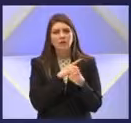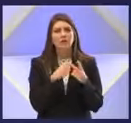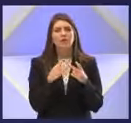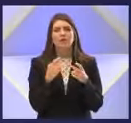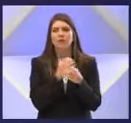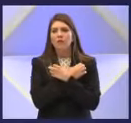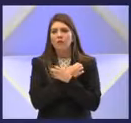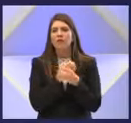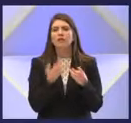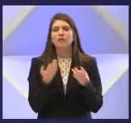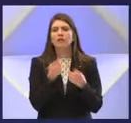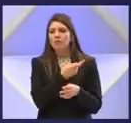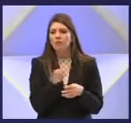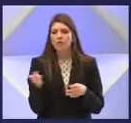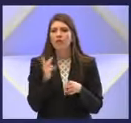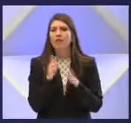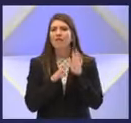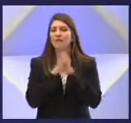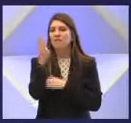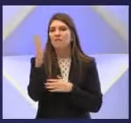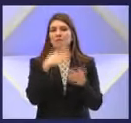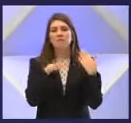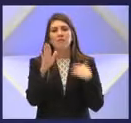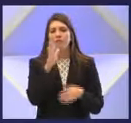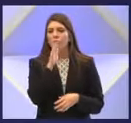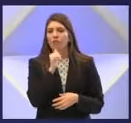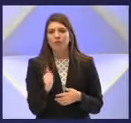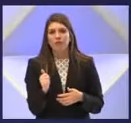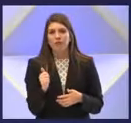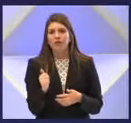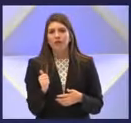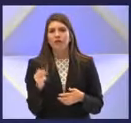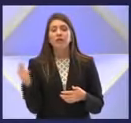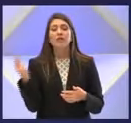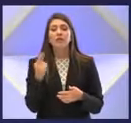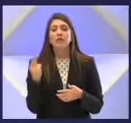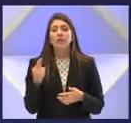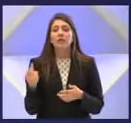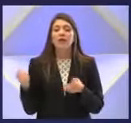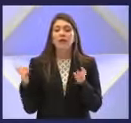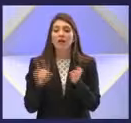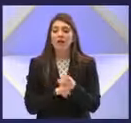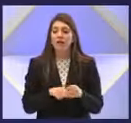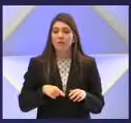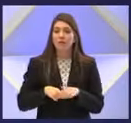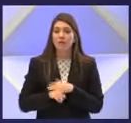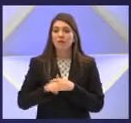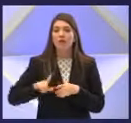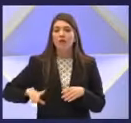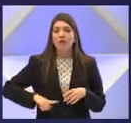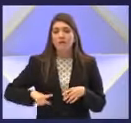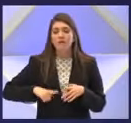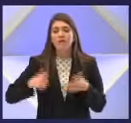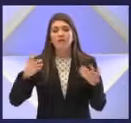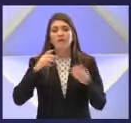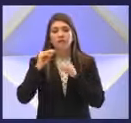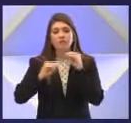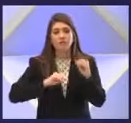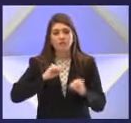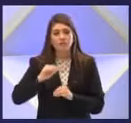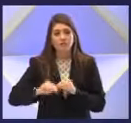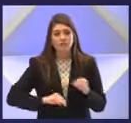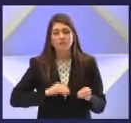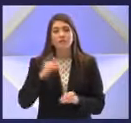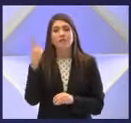salir de la pobreza algo tenemos que hacer desde la política pública para que no haya más cosas